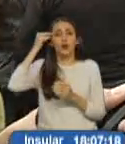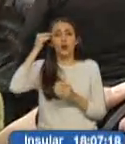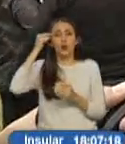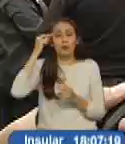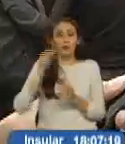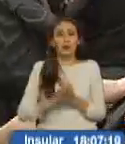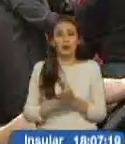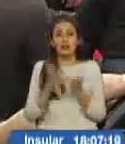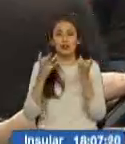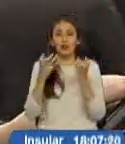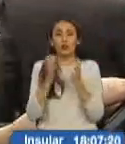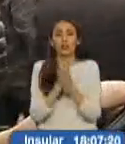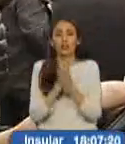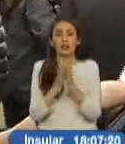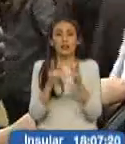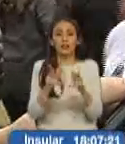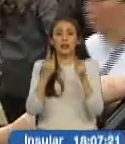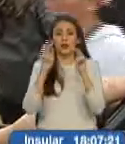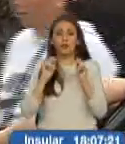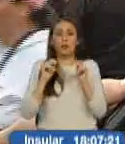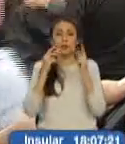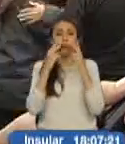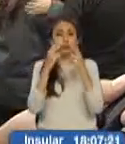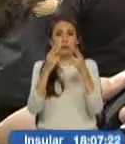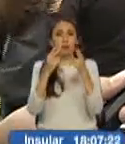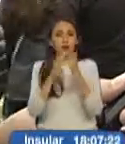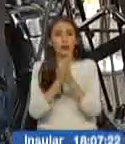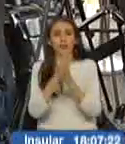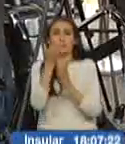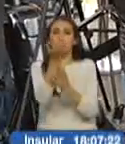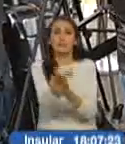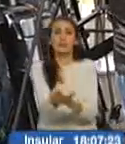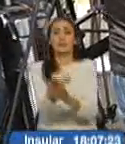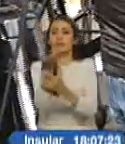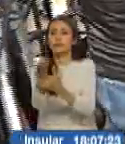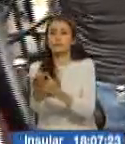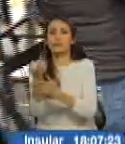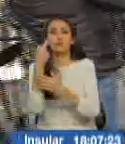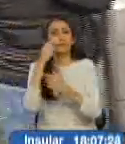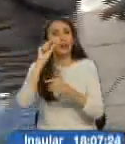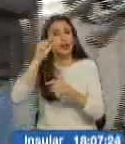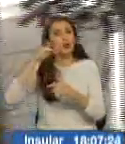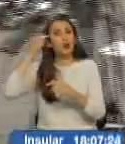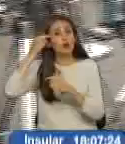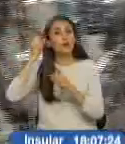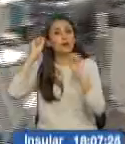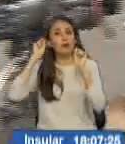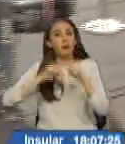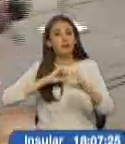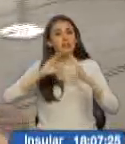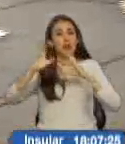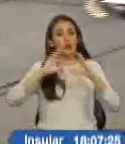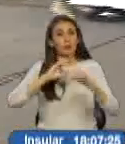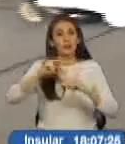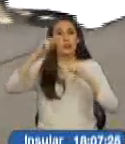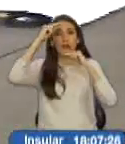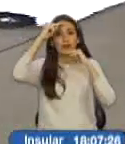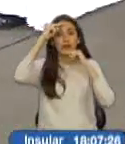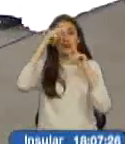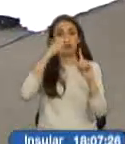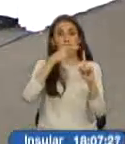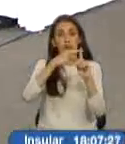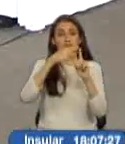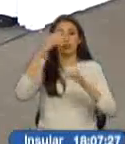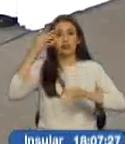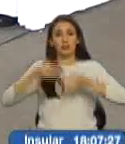que el presidente Lenín Moreno ha tendido las manos. Anunció que habrán buenas noticias en referencia a los casos de